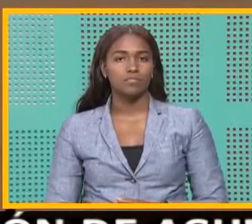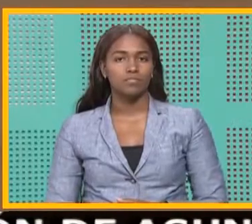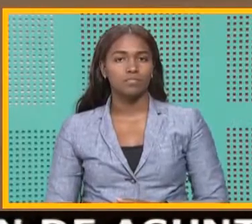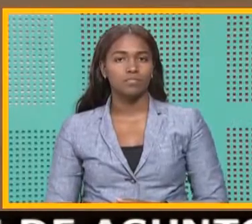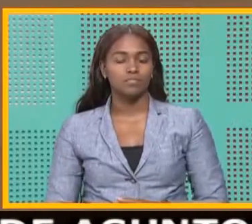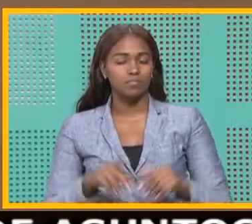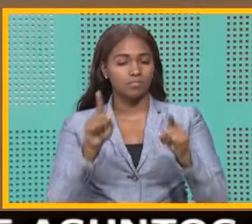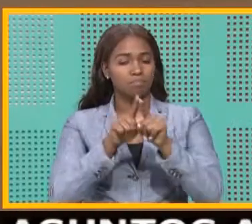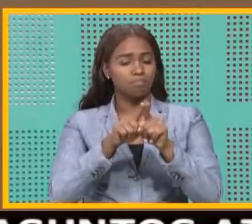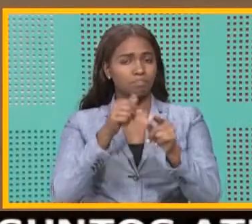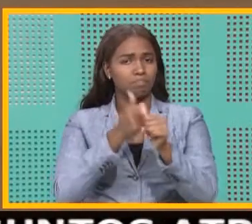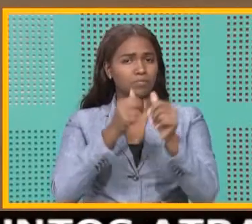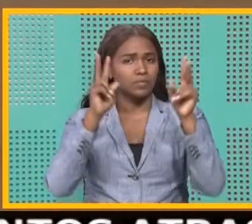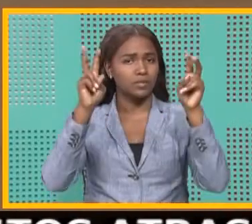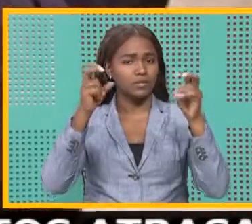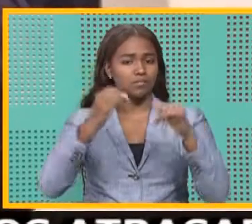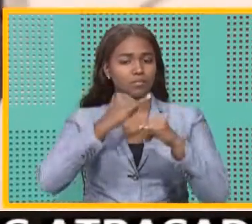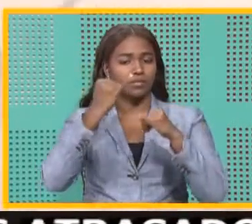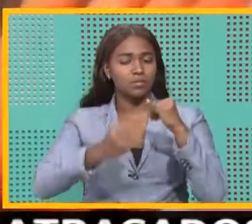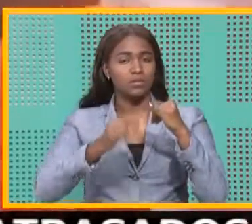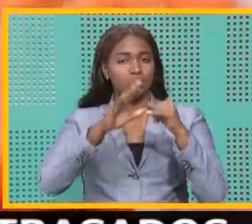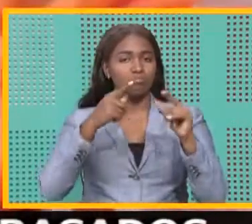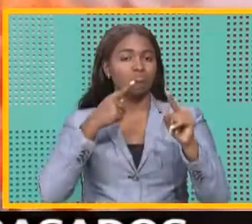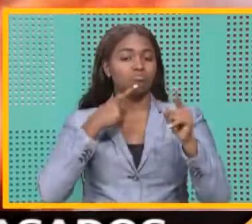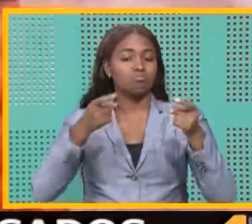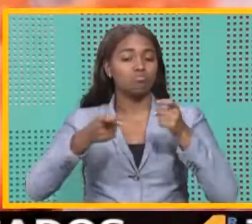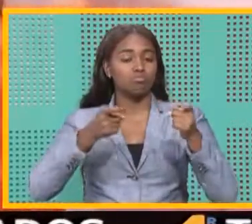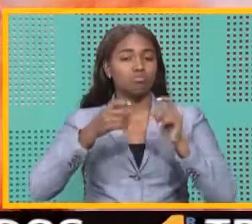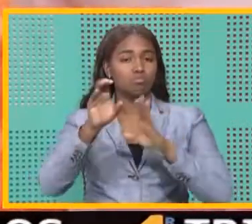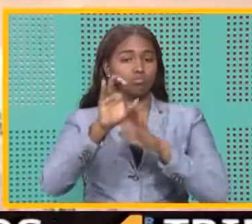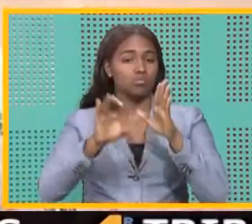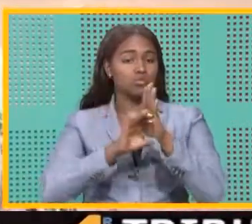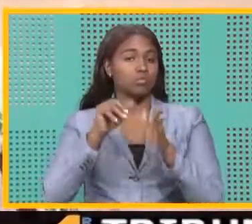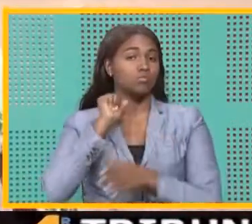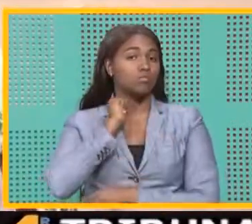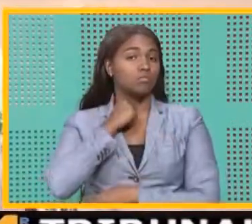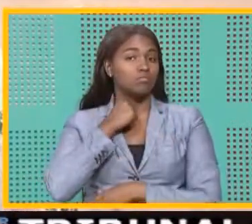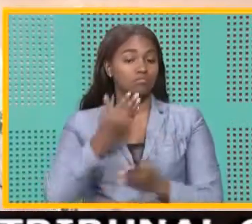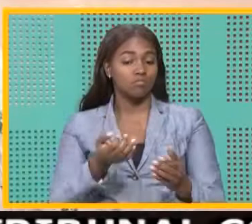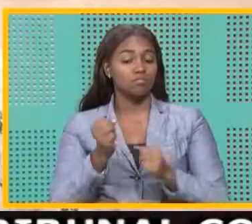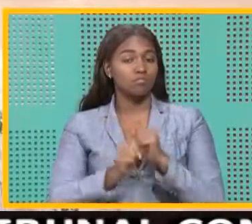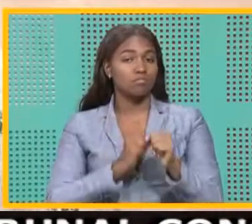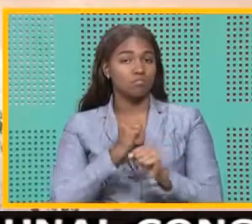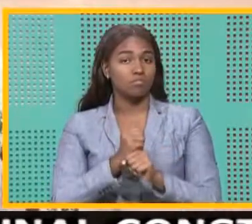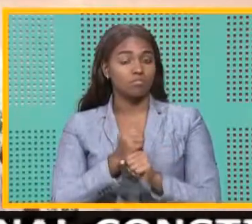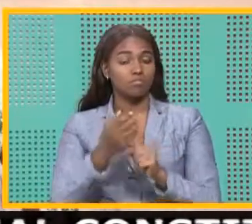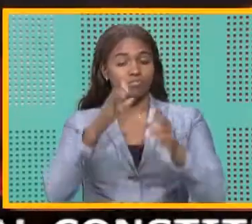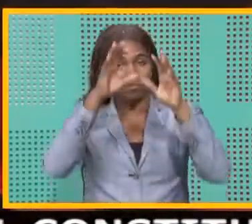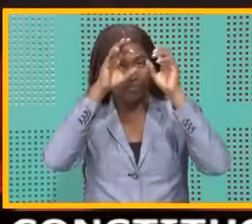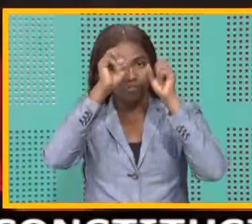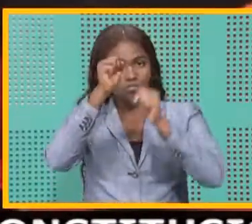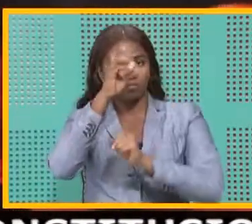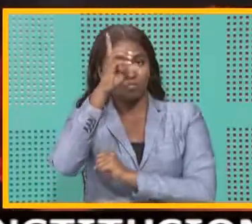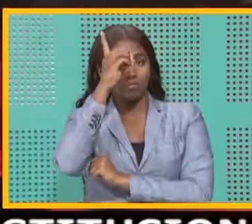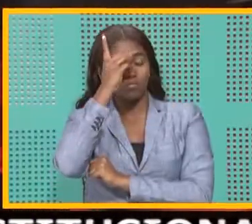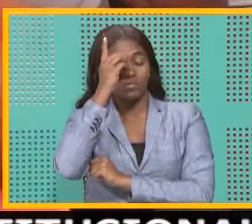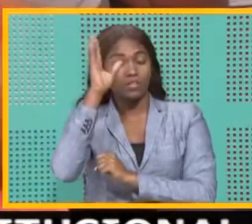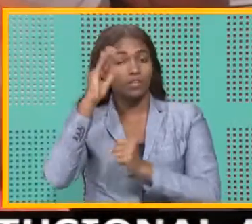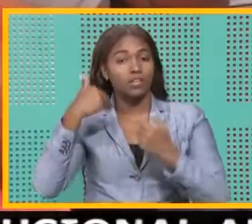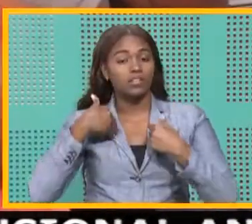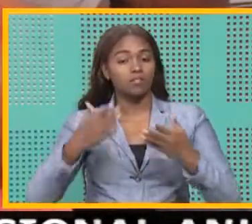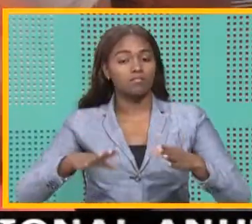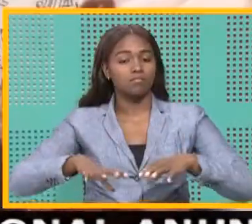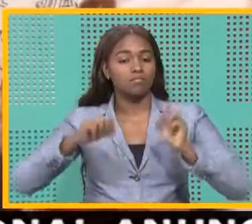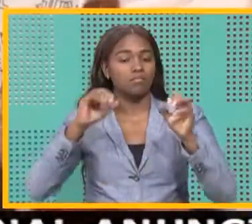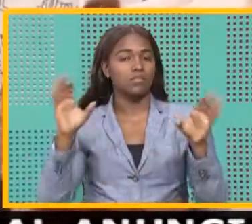A propósito del tema, al terminar su mandato constitucional en agosto del presente año, el presidente Danilo Medina habrá realizado